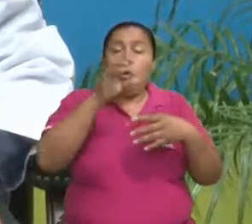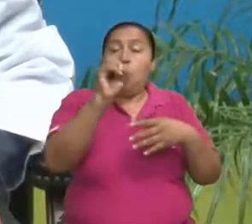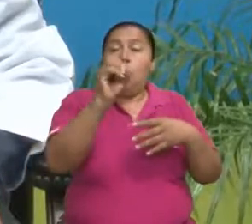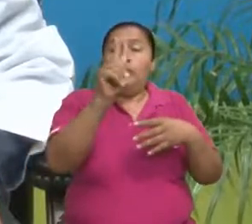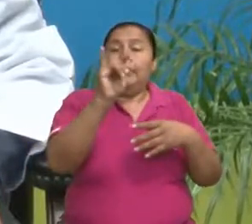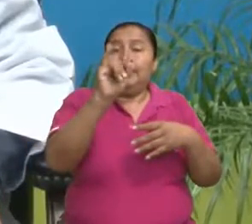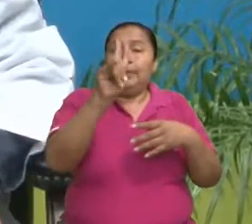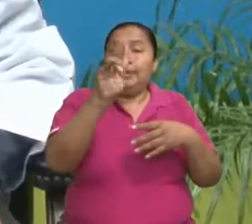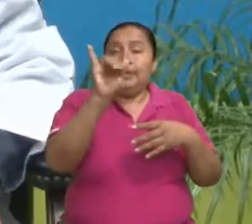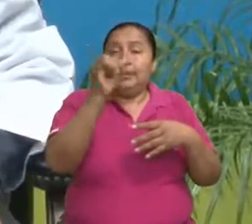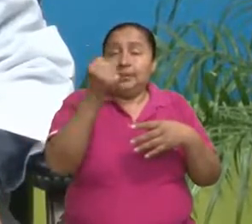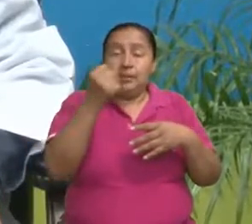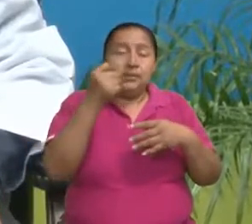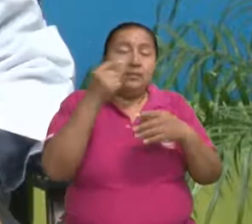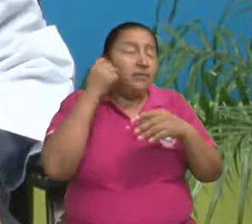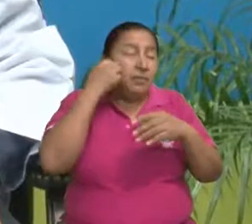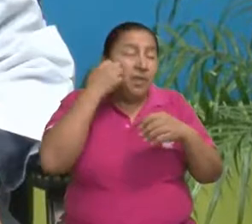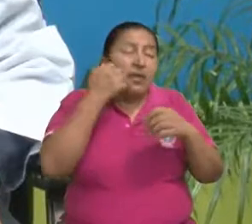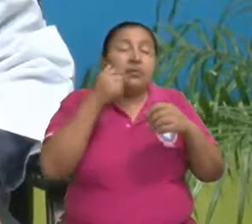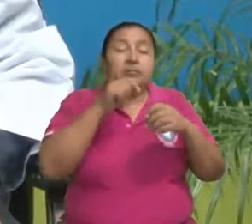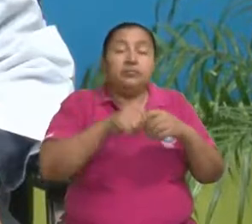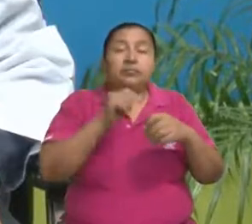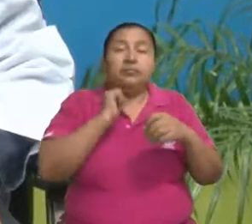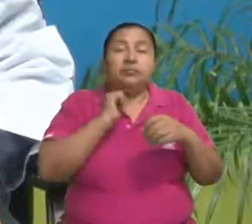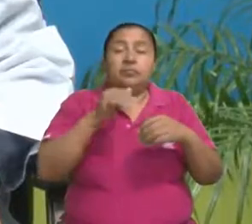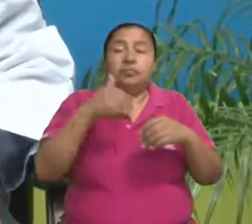externas, aparte